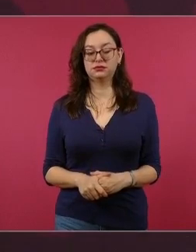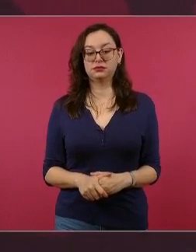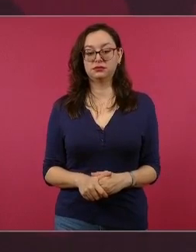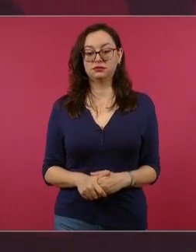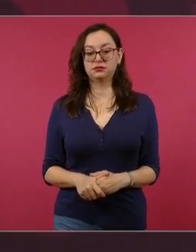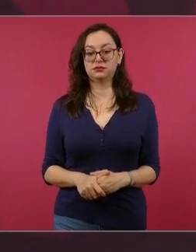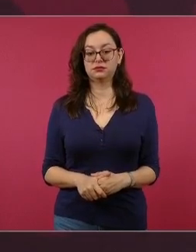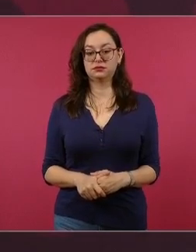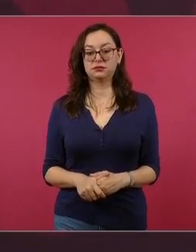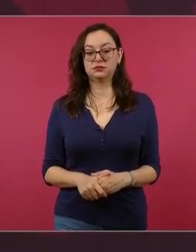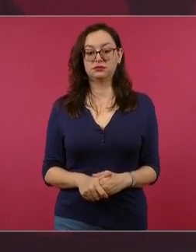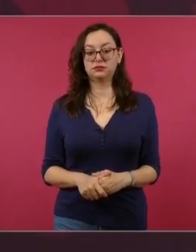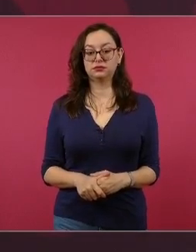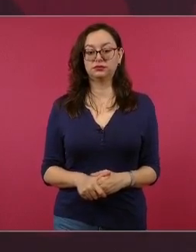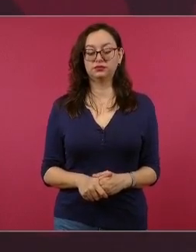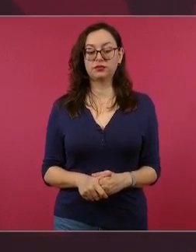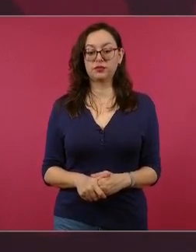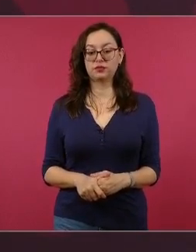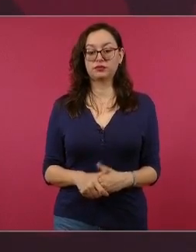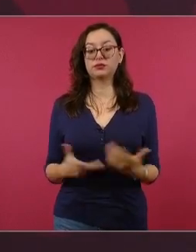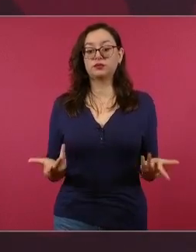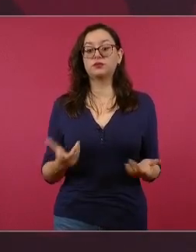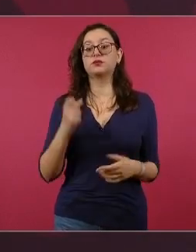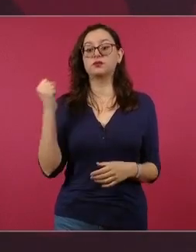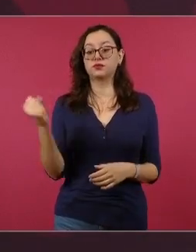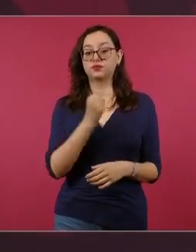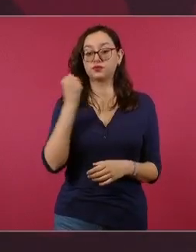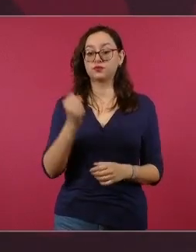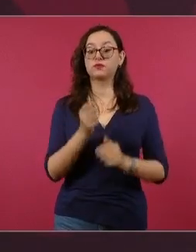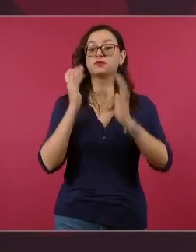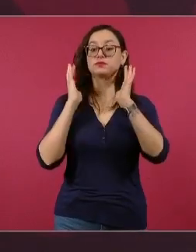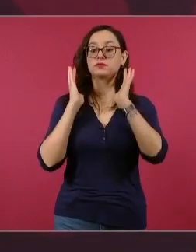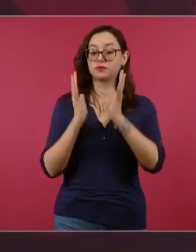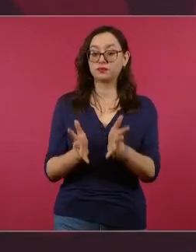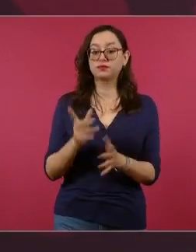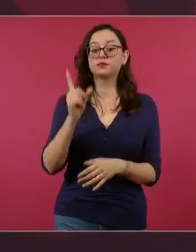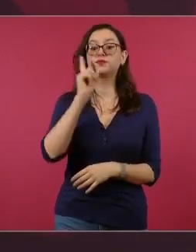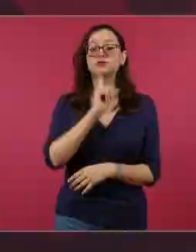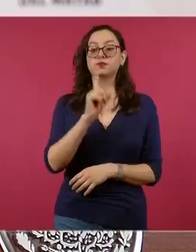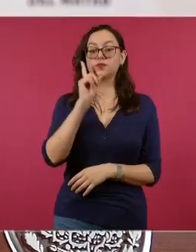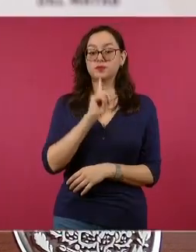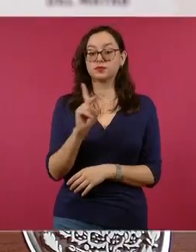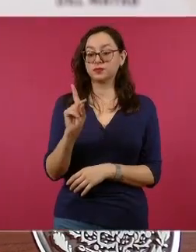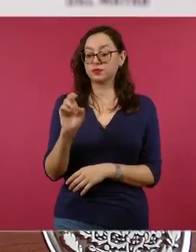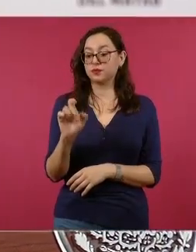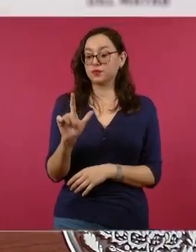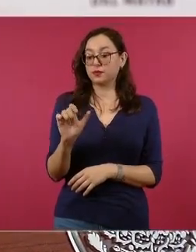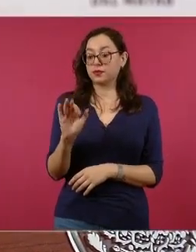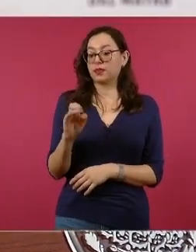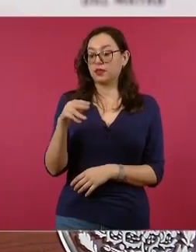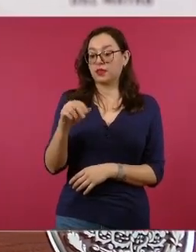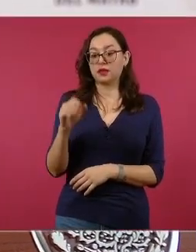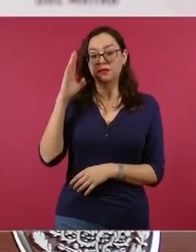También, afortunadamente, llegó la maestra, que es una mujer honesta,